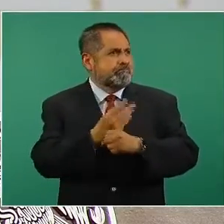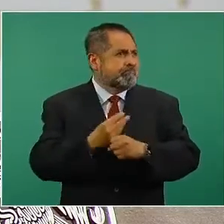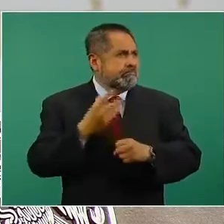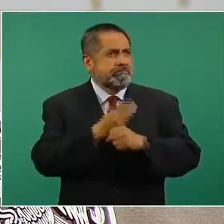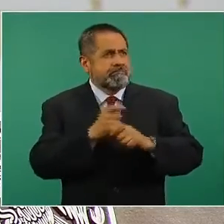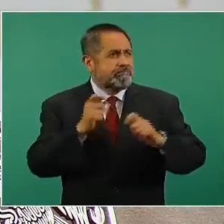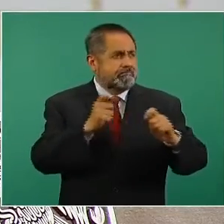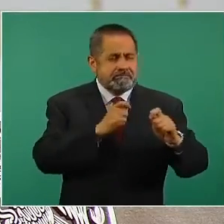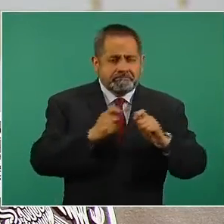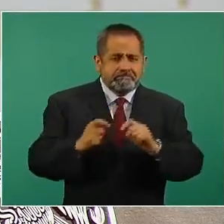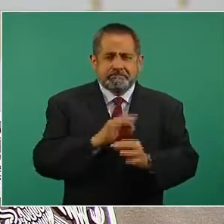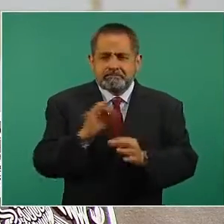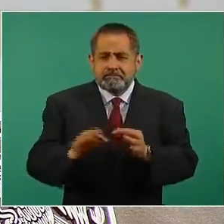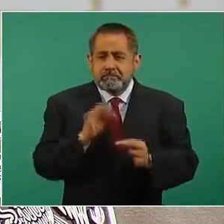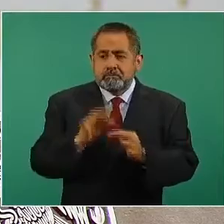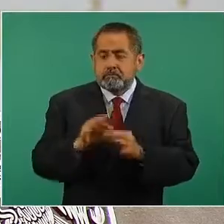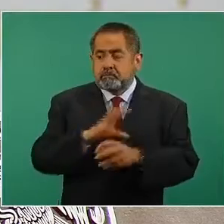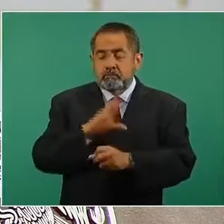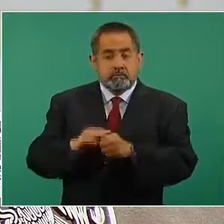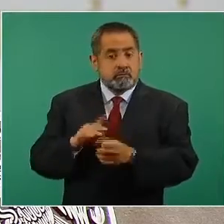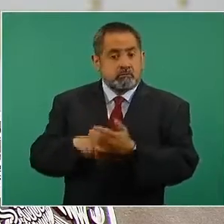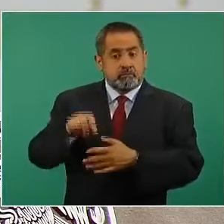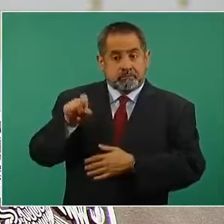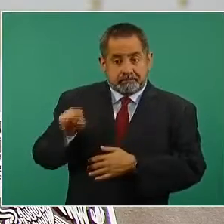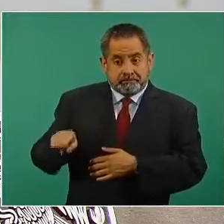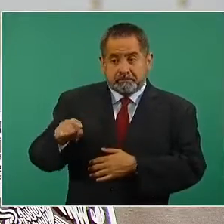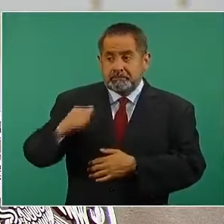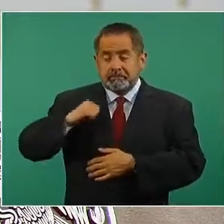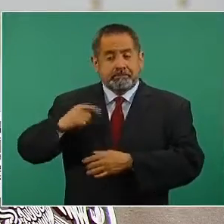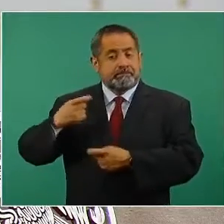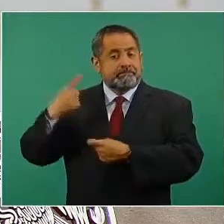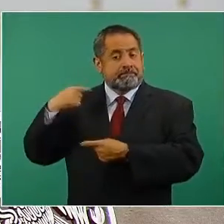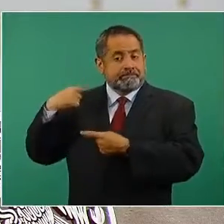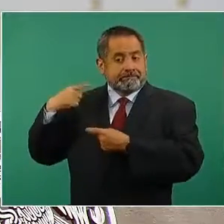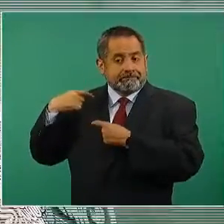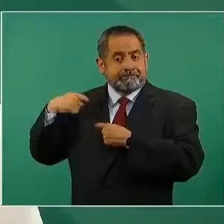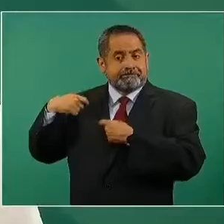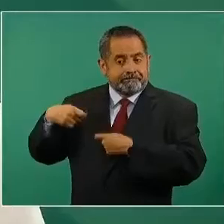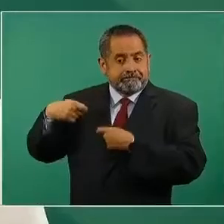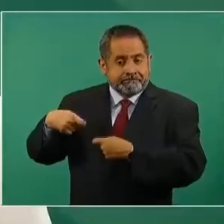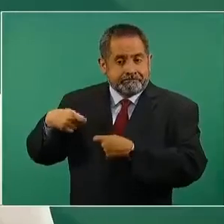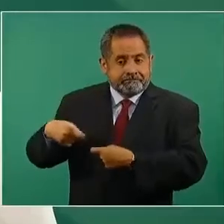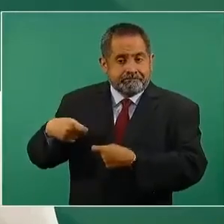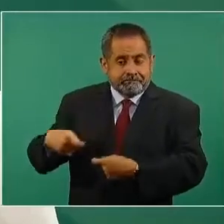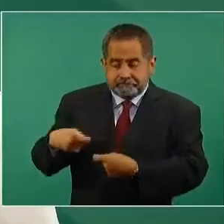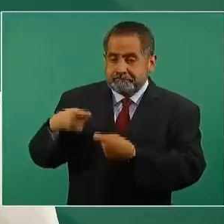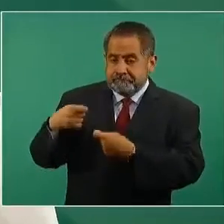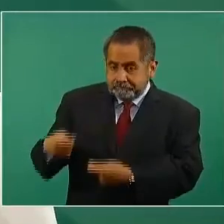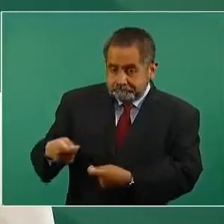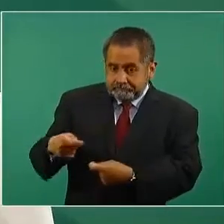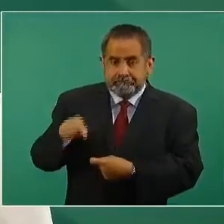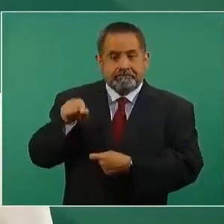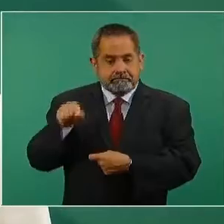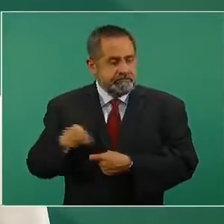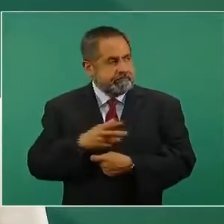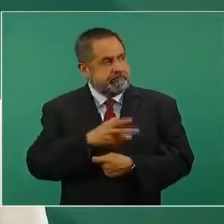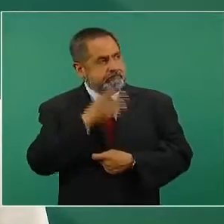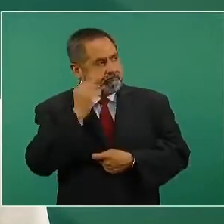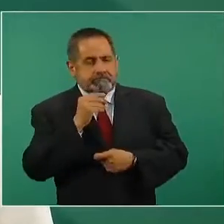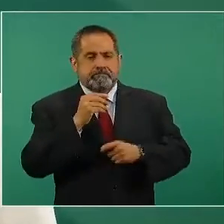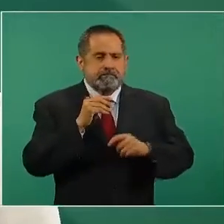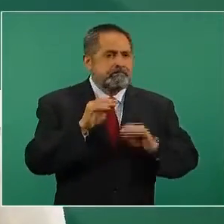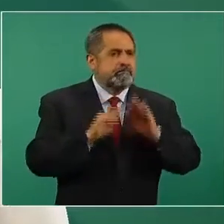capacitando para restaurar lo que sus mismas manos ancestrales en sus comunidades construyeron. Y esa capacidad generada